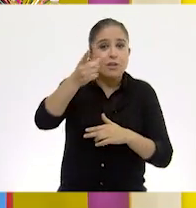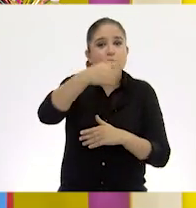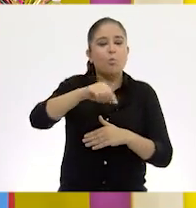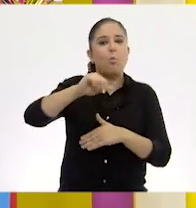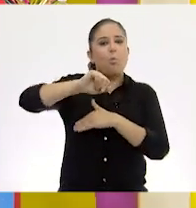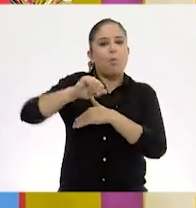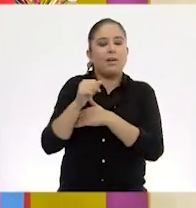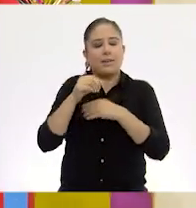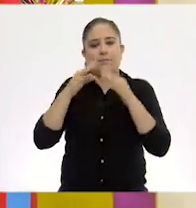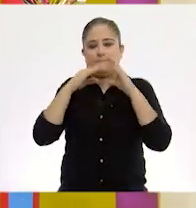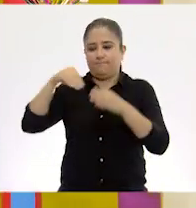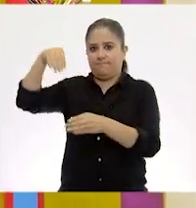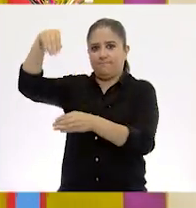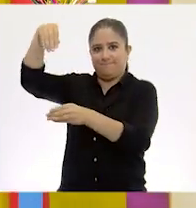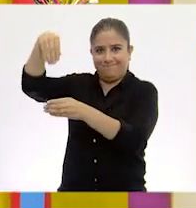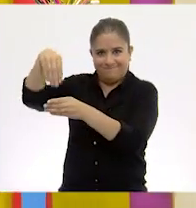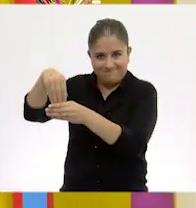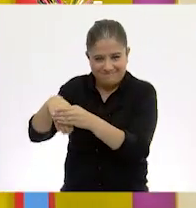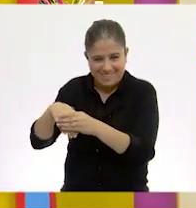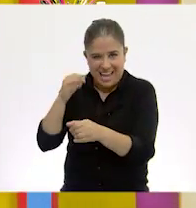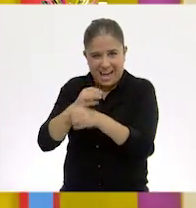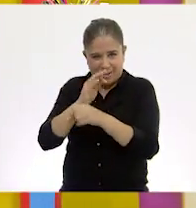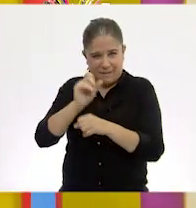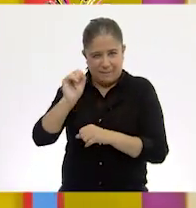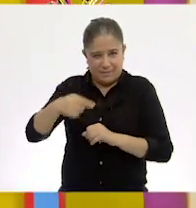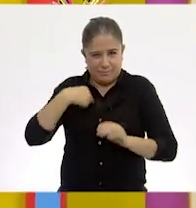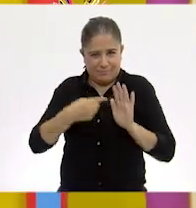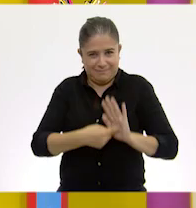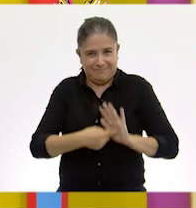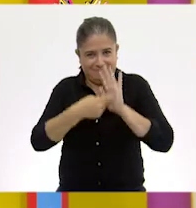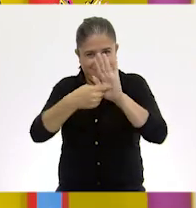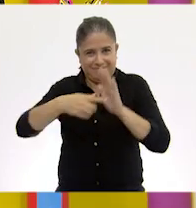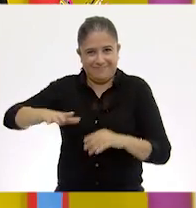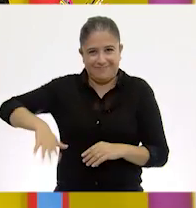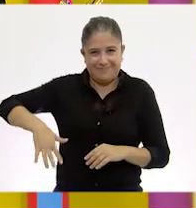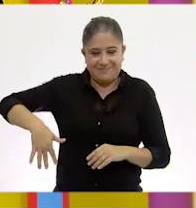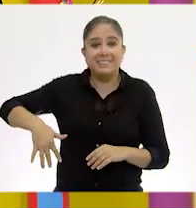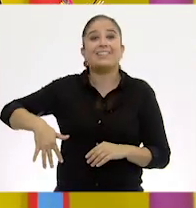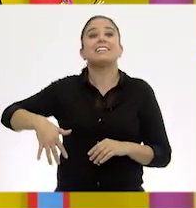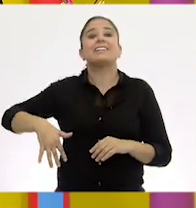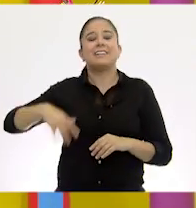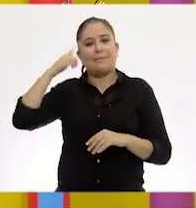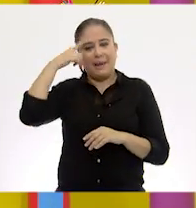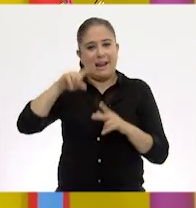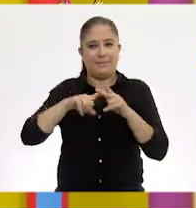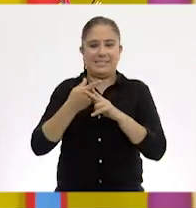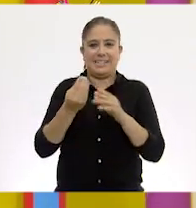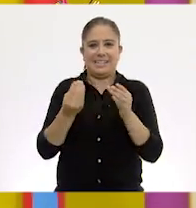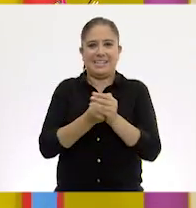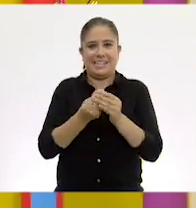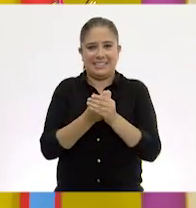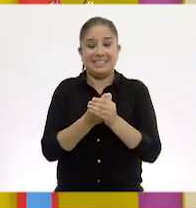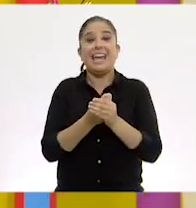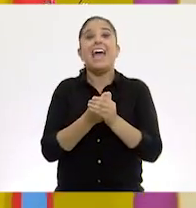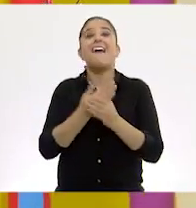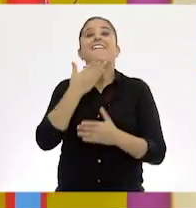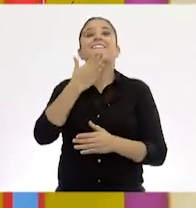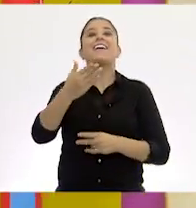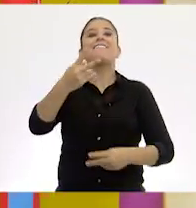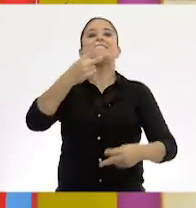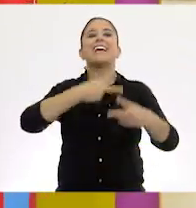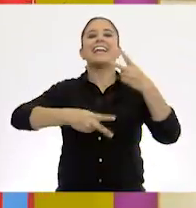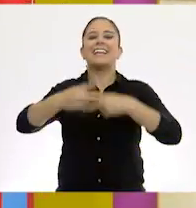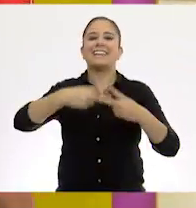nuestro cubrebocas en una bolsita, justo así como yo se los enseñé, para que podamos empezar nuestra clase. Y ahora sí, bienvenidas